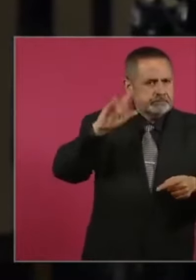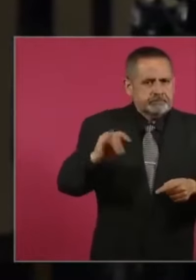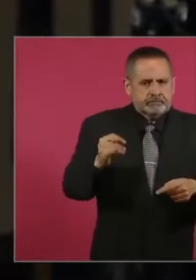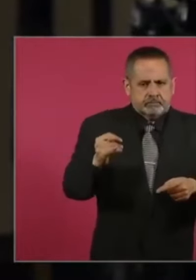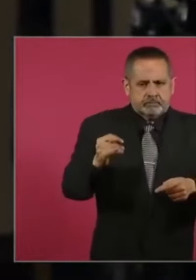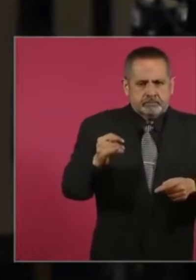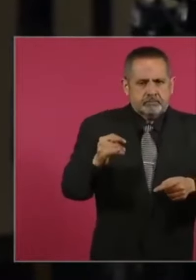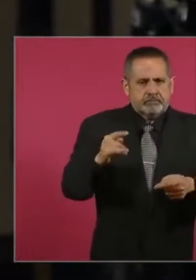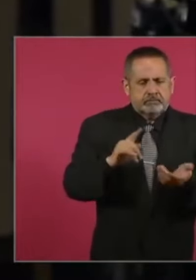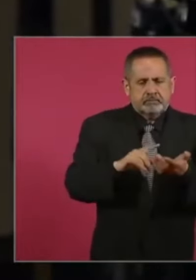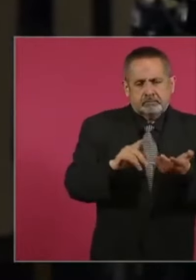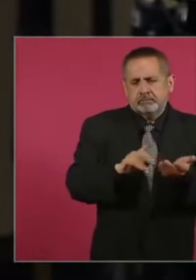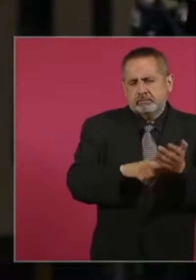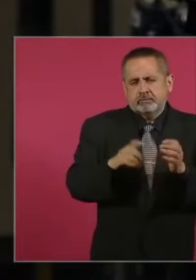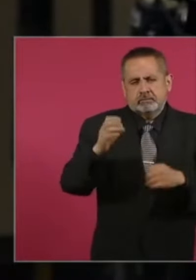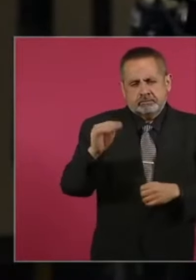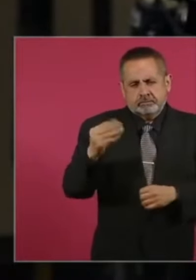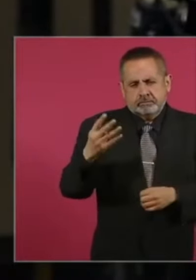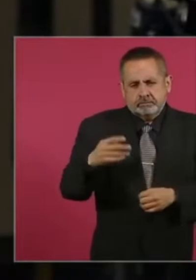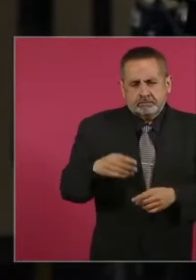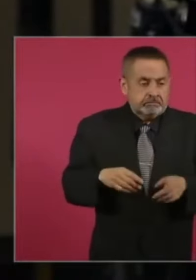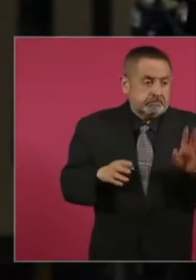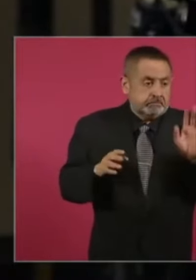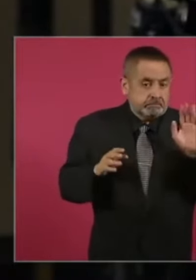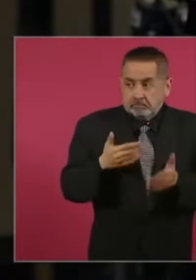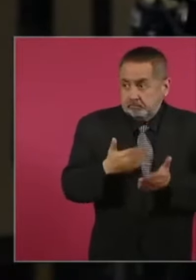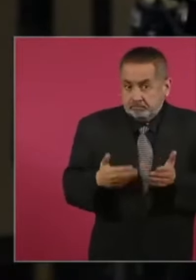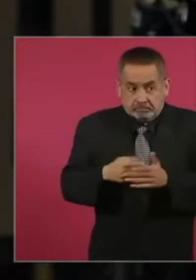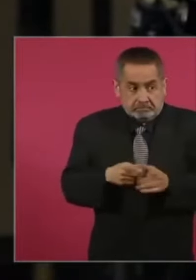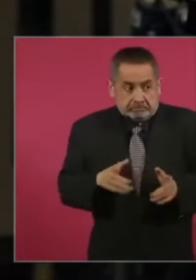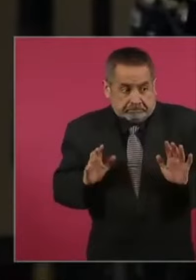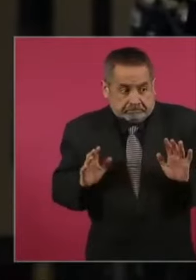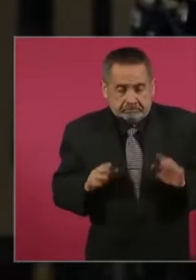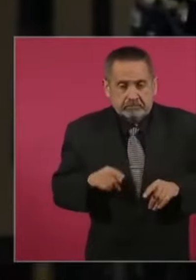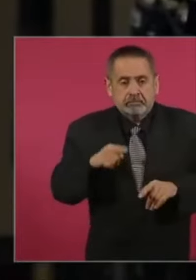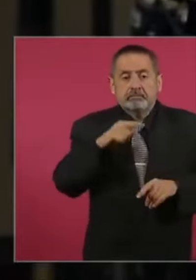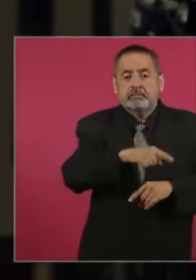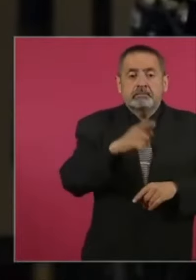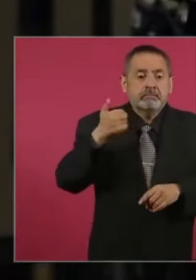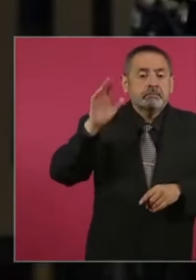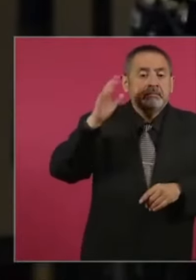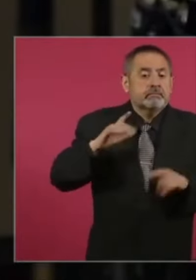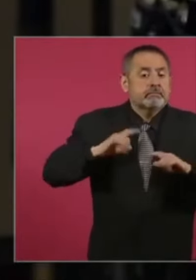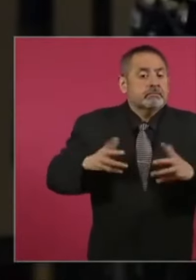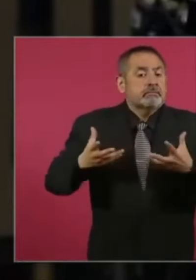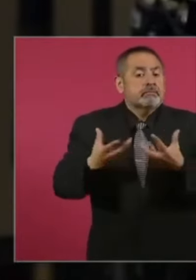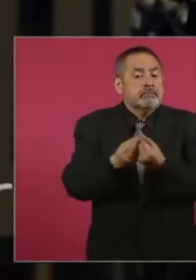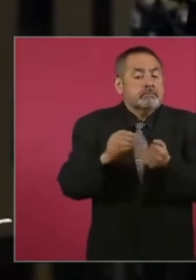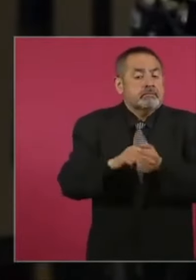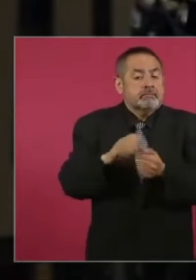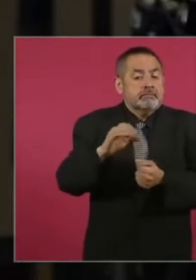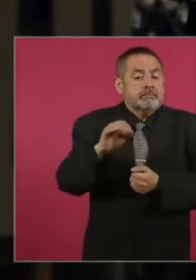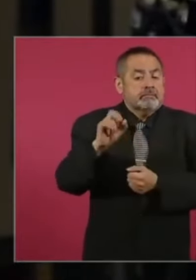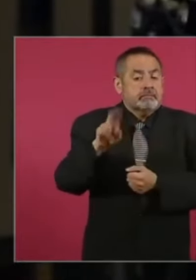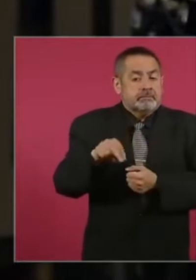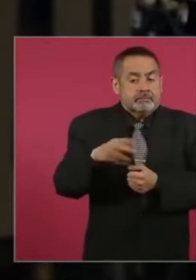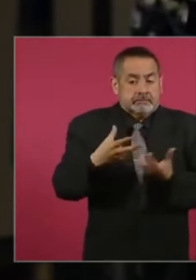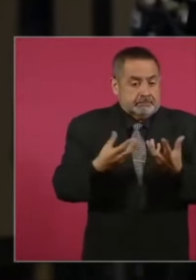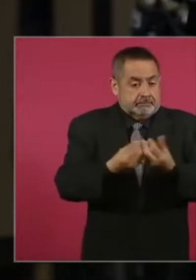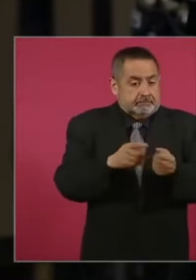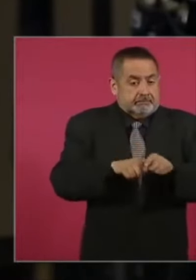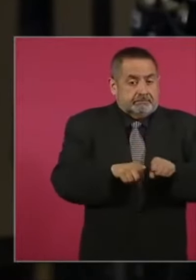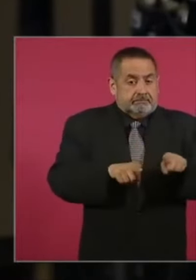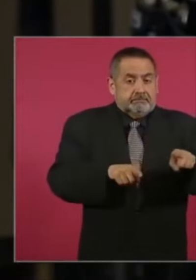Él era, no lo sé el estatus actual, el agente del CISEN. Y el dato